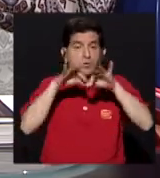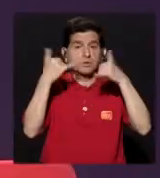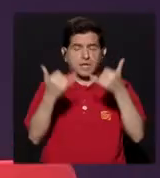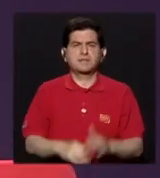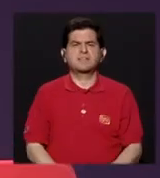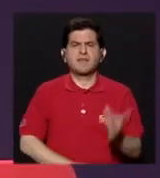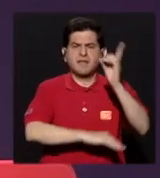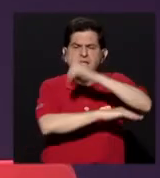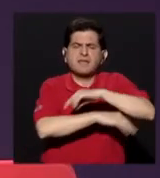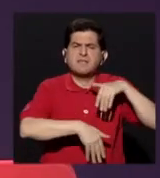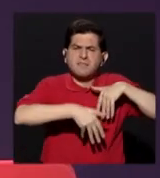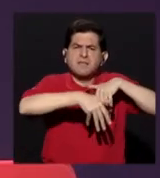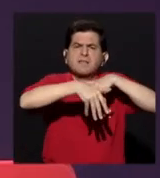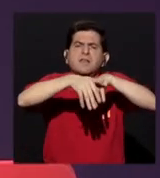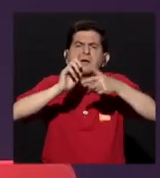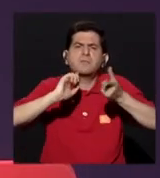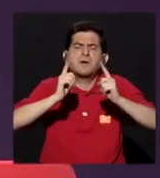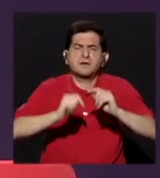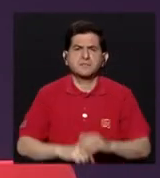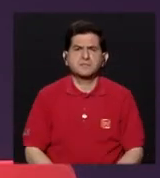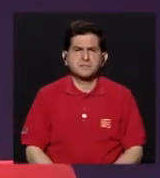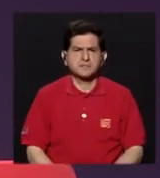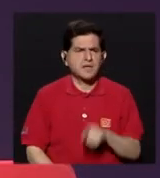de la marcha?